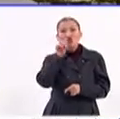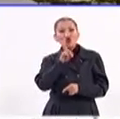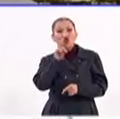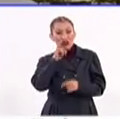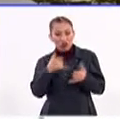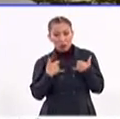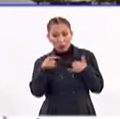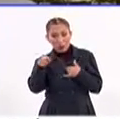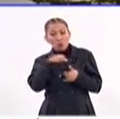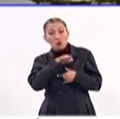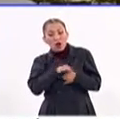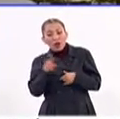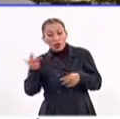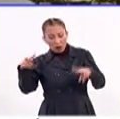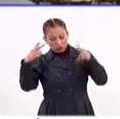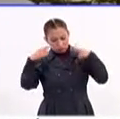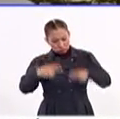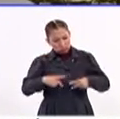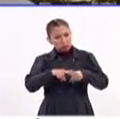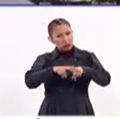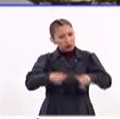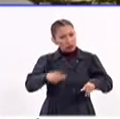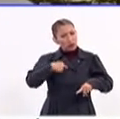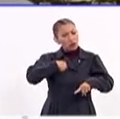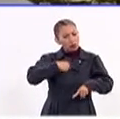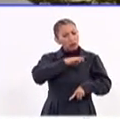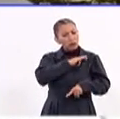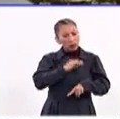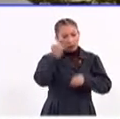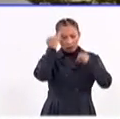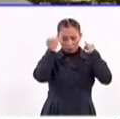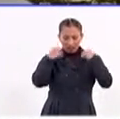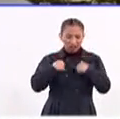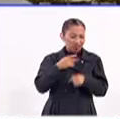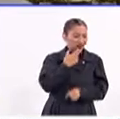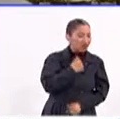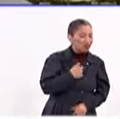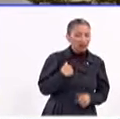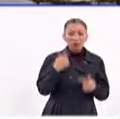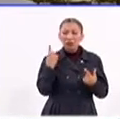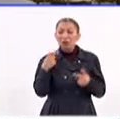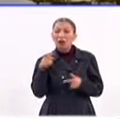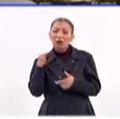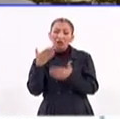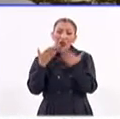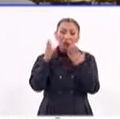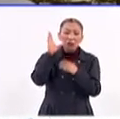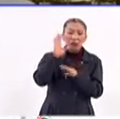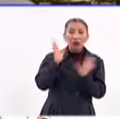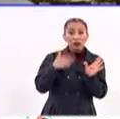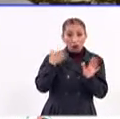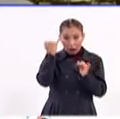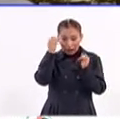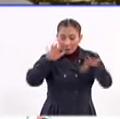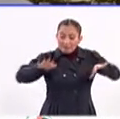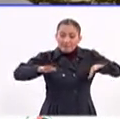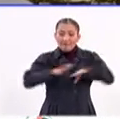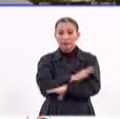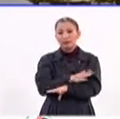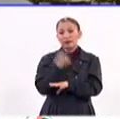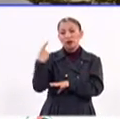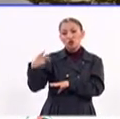jóvenes de verse de una manera diferente, de cambiar la percepción sobre su futuro, de cambiar también la percepción sobre